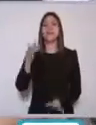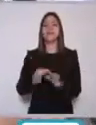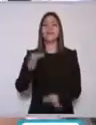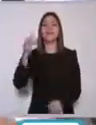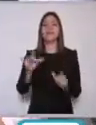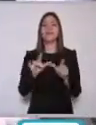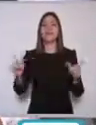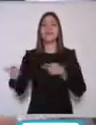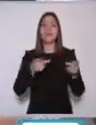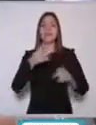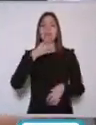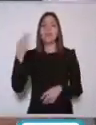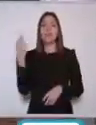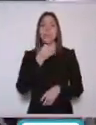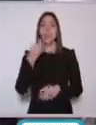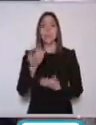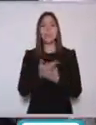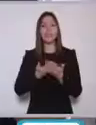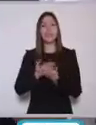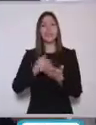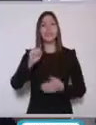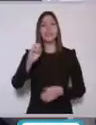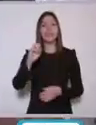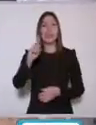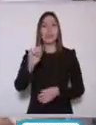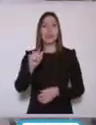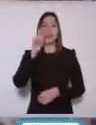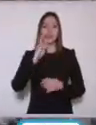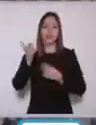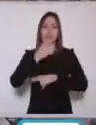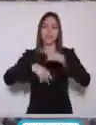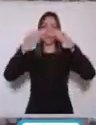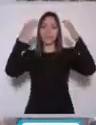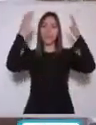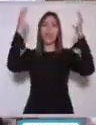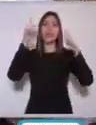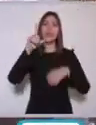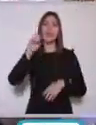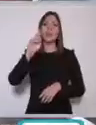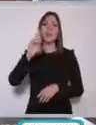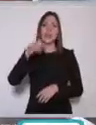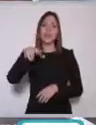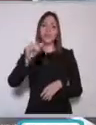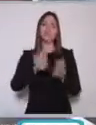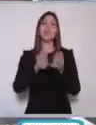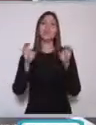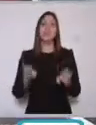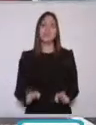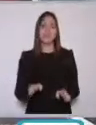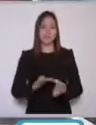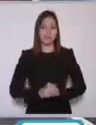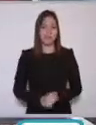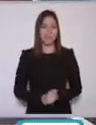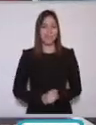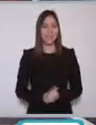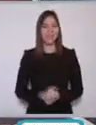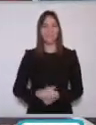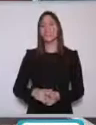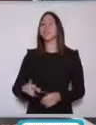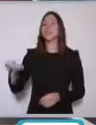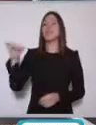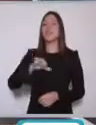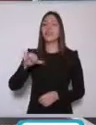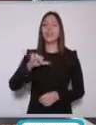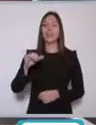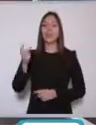listos para preparar esta deliciosa sopa con mi querida chef Lorena. ¿Cómo estás, chef? El día de hoy, ¿cómo estás? El día